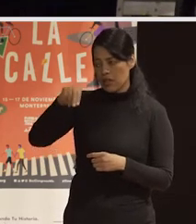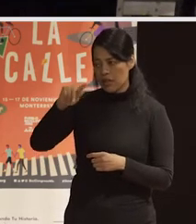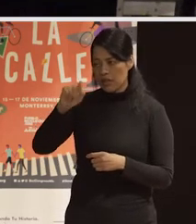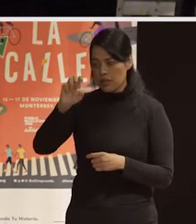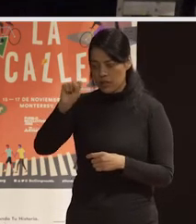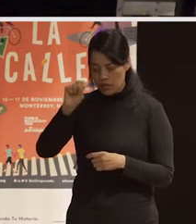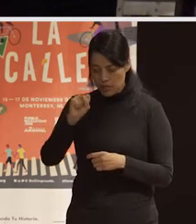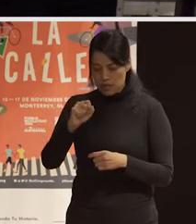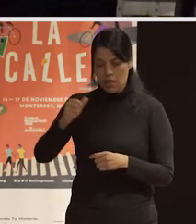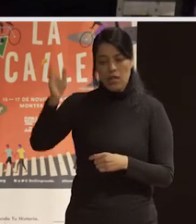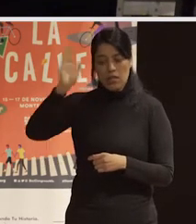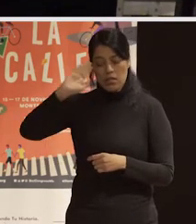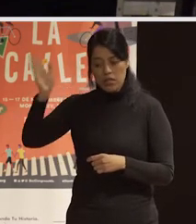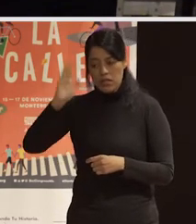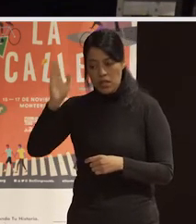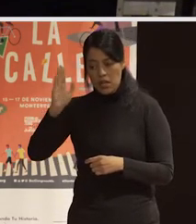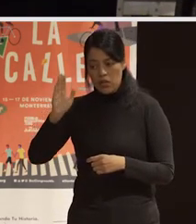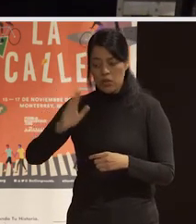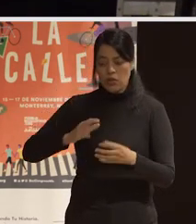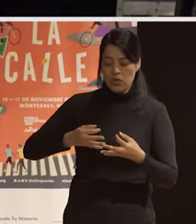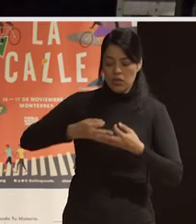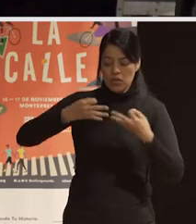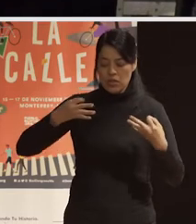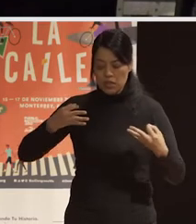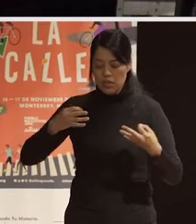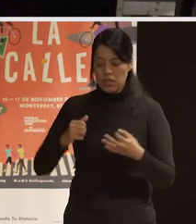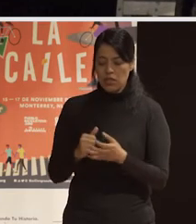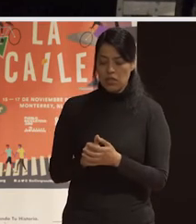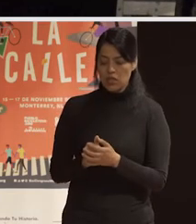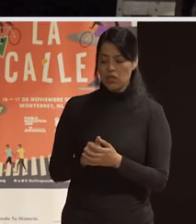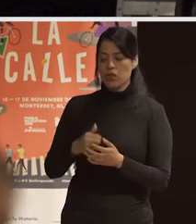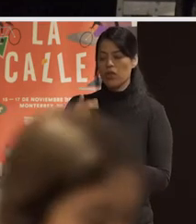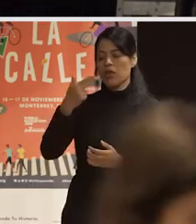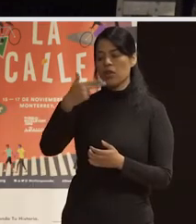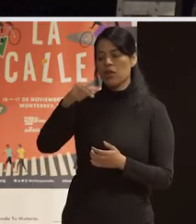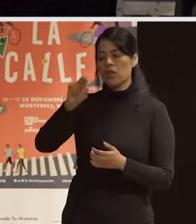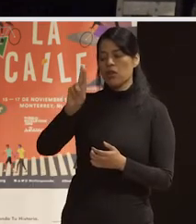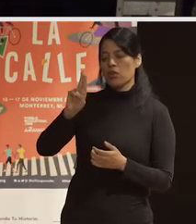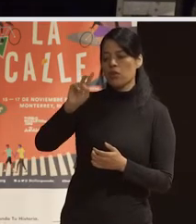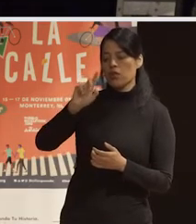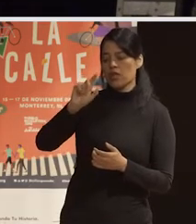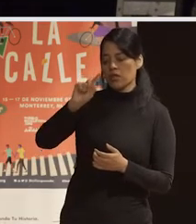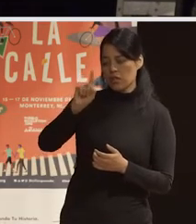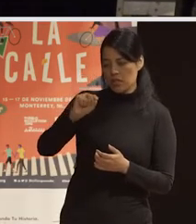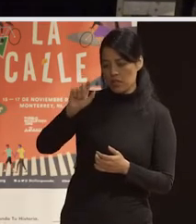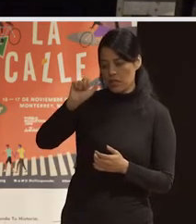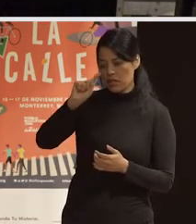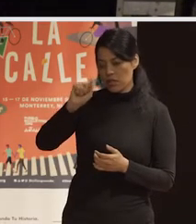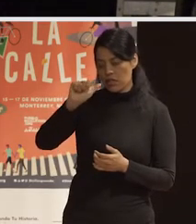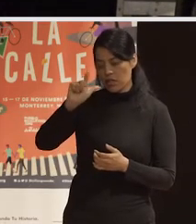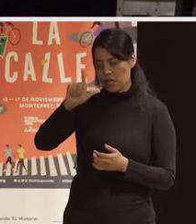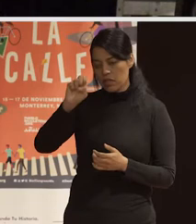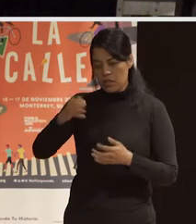saludos desde tierra y territorio a xalapa huachichiles tierra cual teca tierra de los